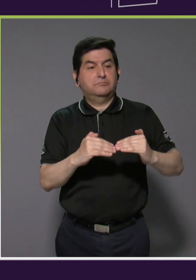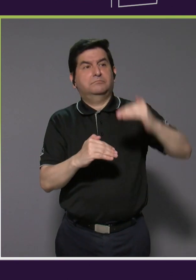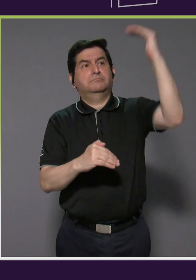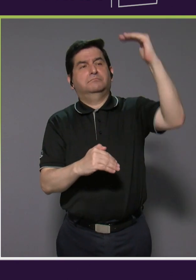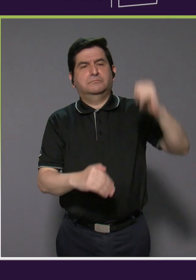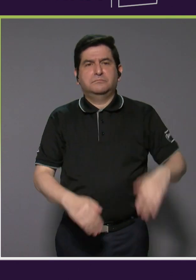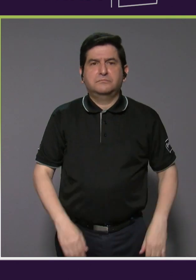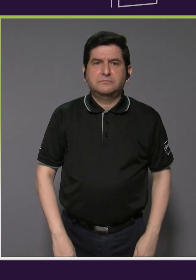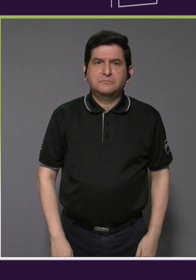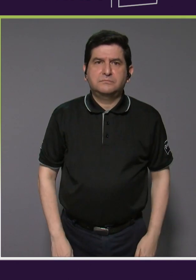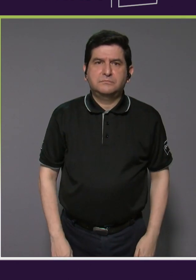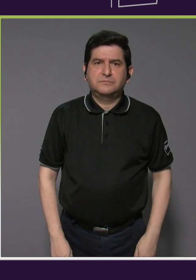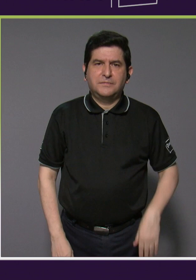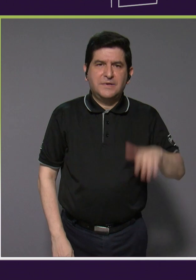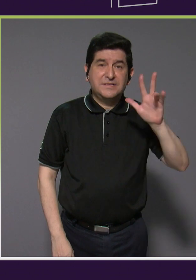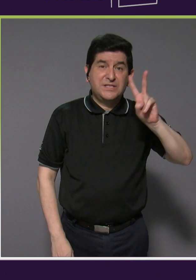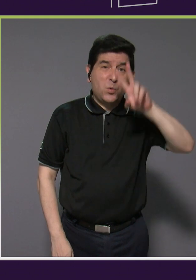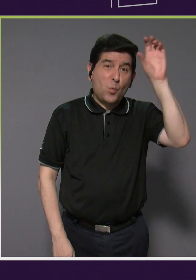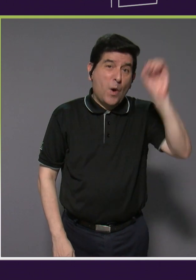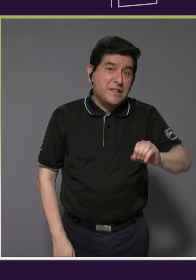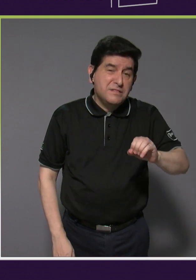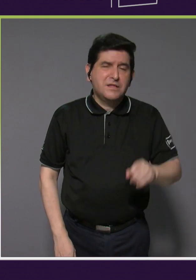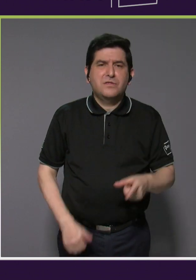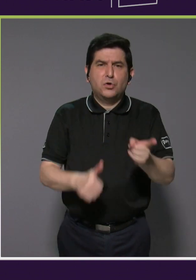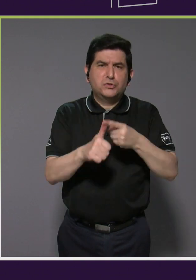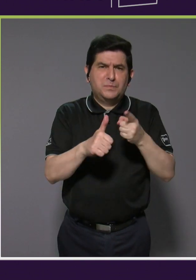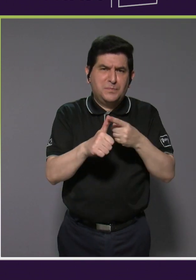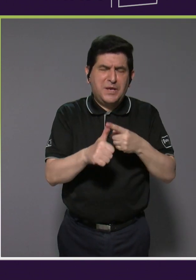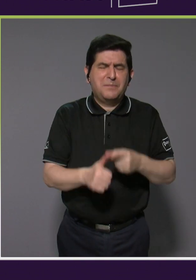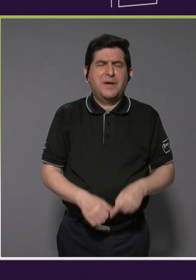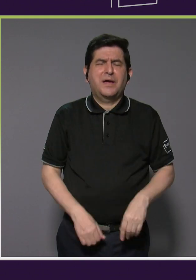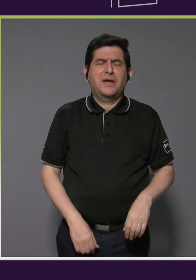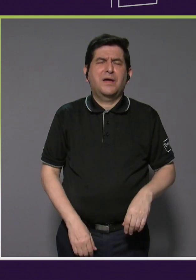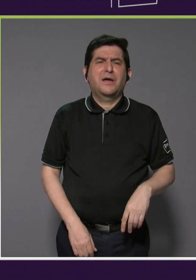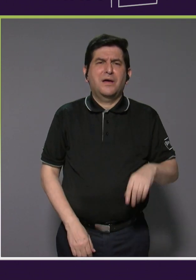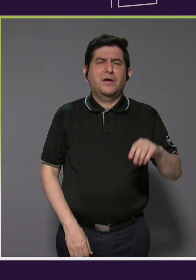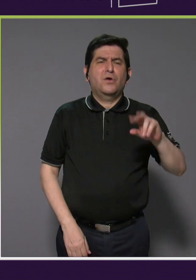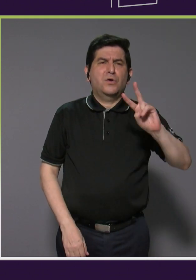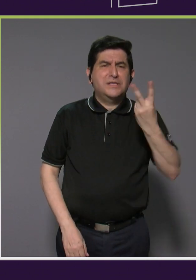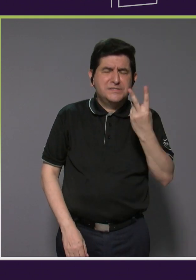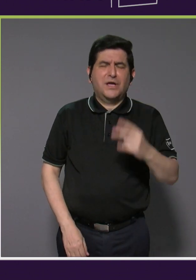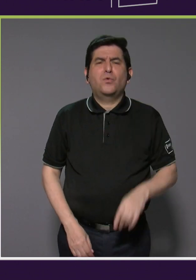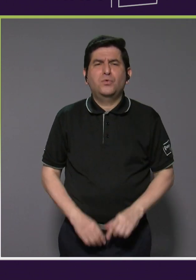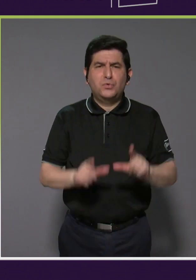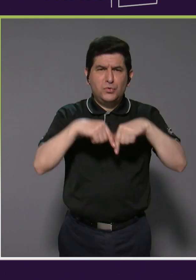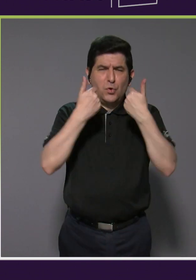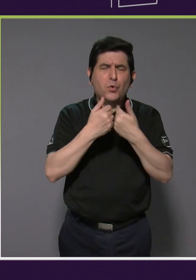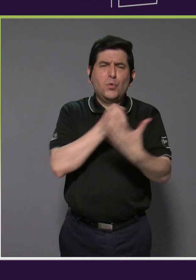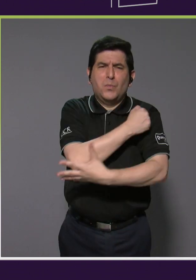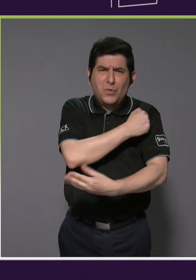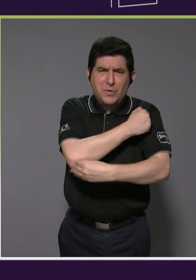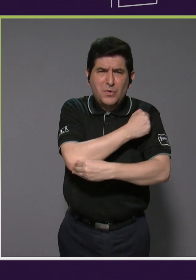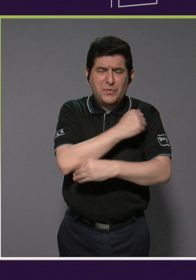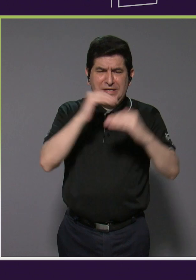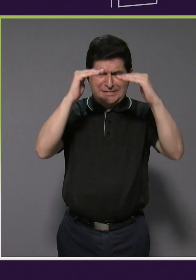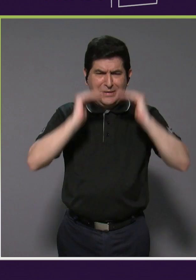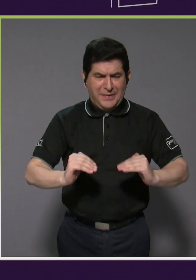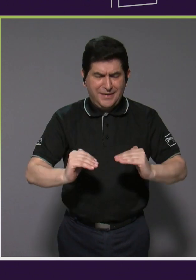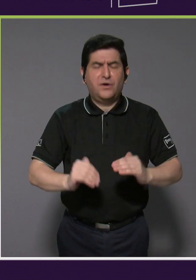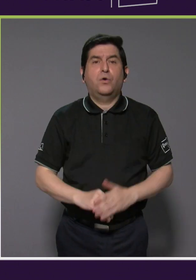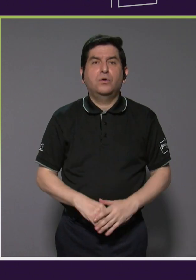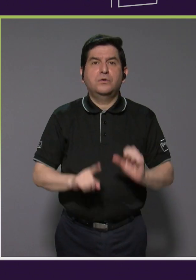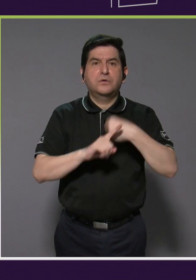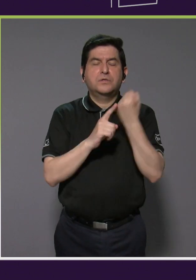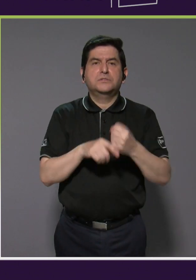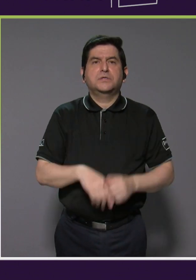más, ¿verdad? El 52% en el primer y segundo quintil de pobreza nos dice que la situación es